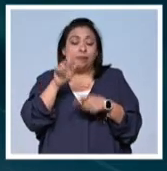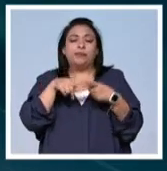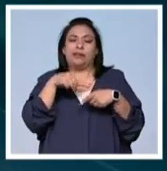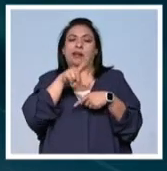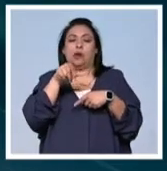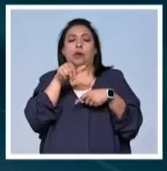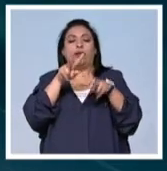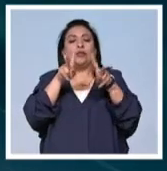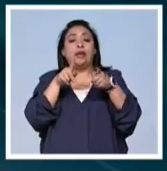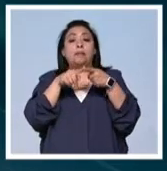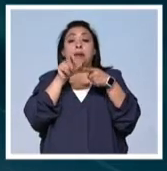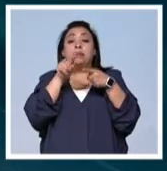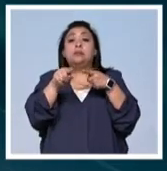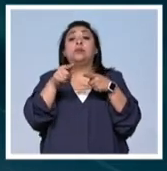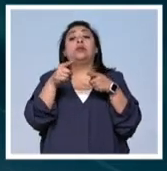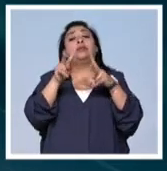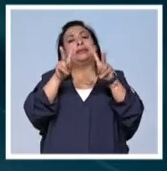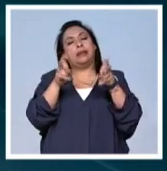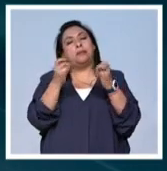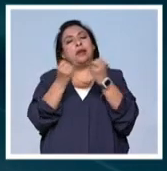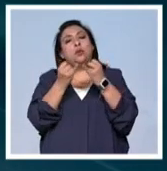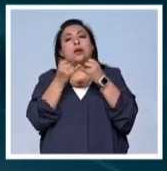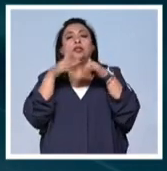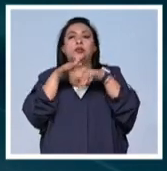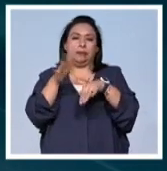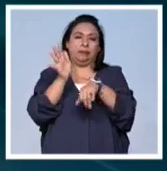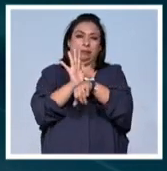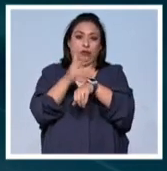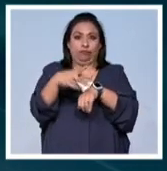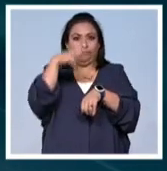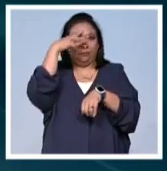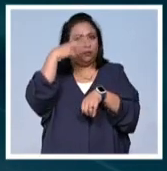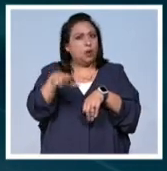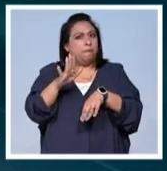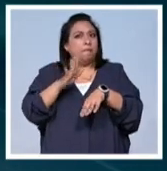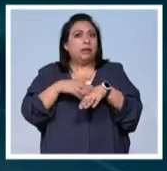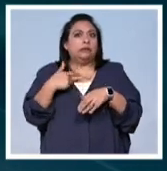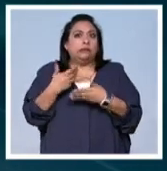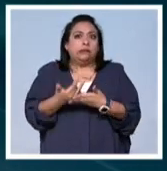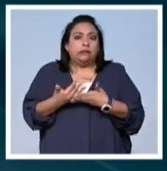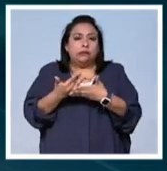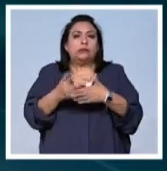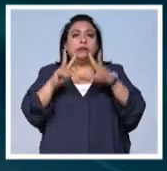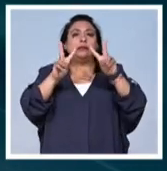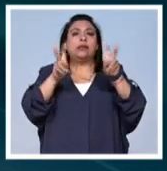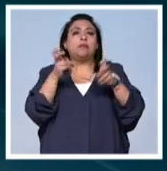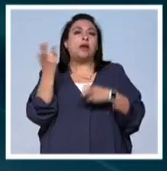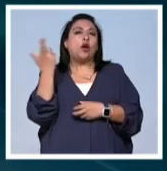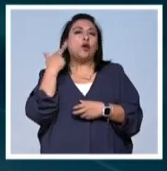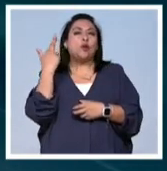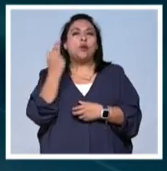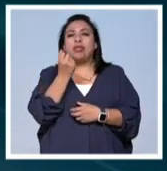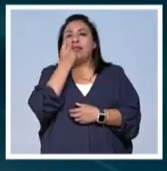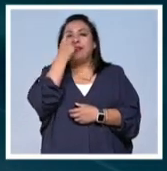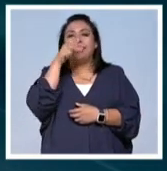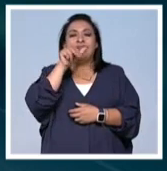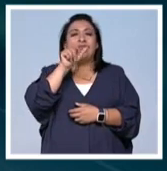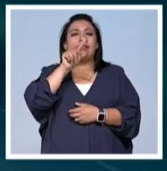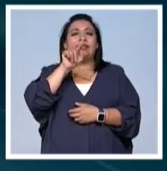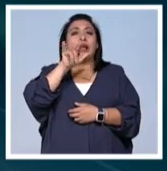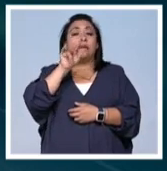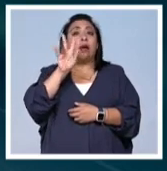en un ratito además les vamos a hablar también de una de las películas mexicanas más esperadas ruido de Natalia beristán que ya